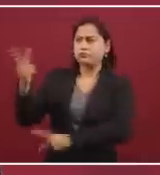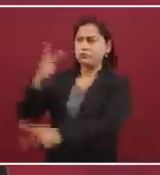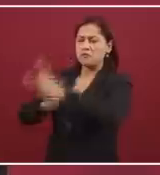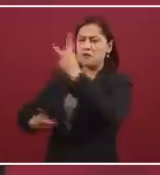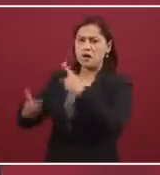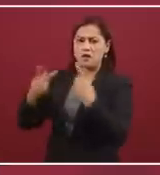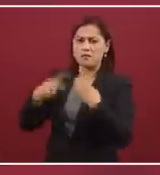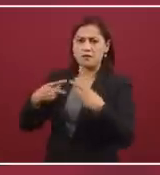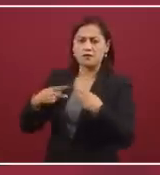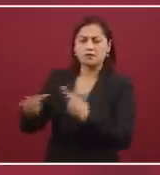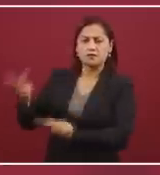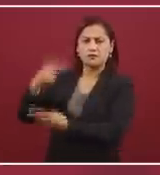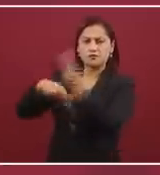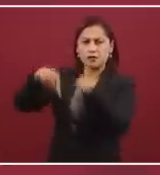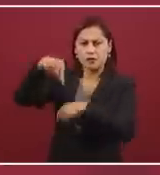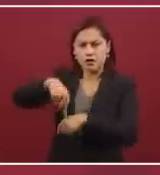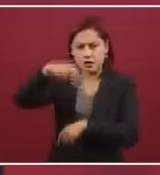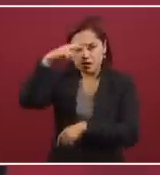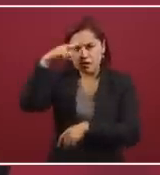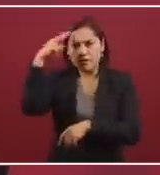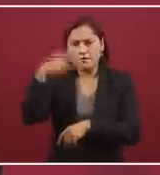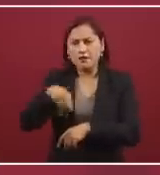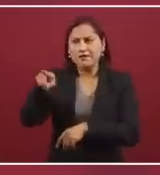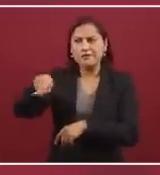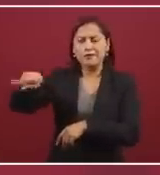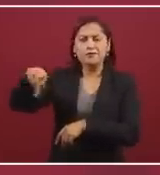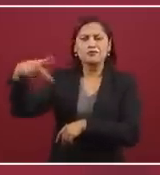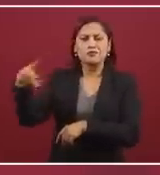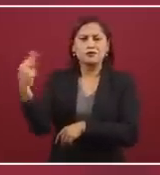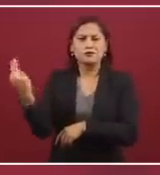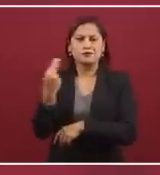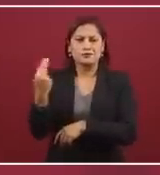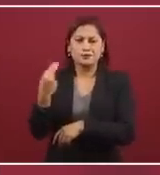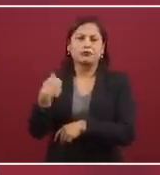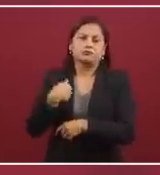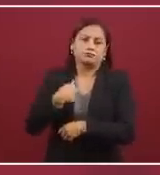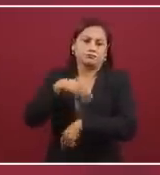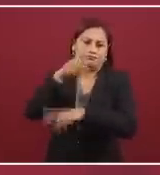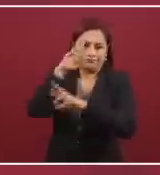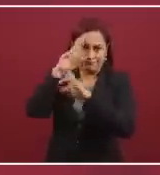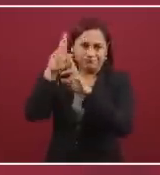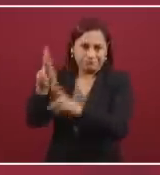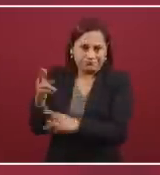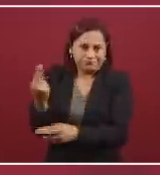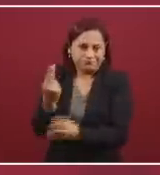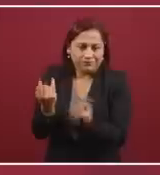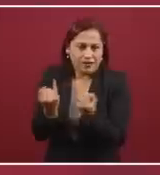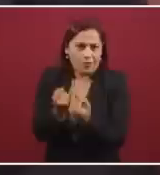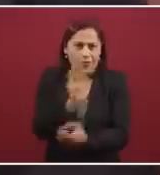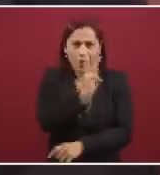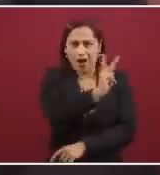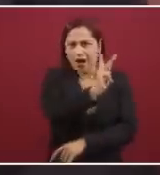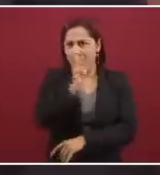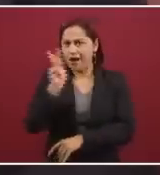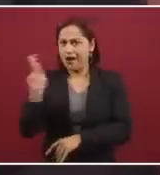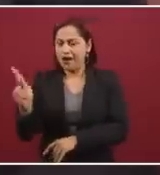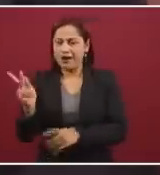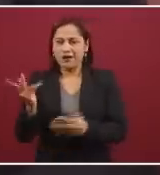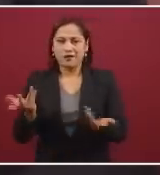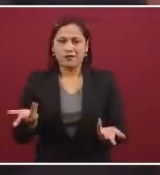pasan por los de los territorios en busca de mejores condiciones de vida y de trabajo